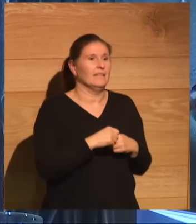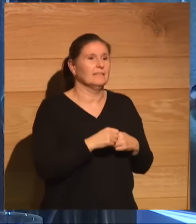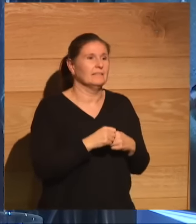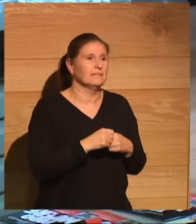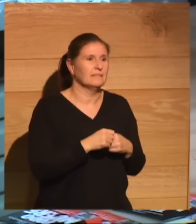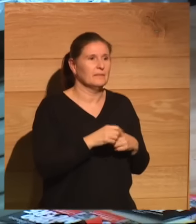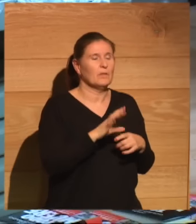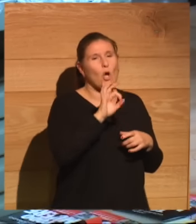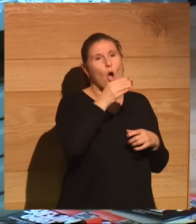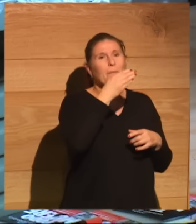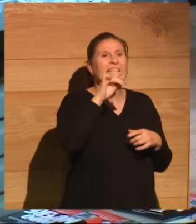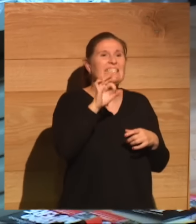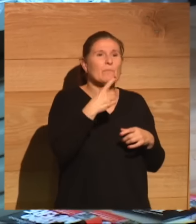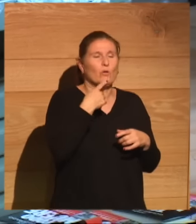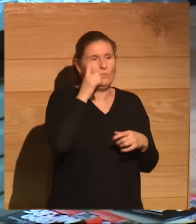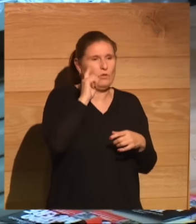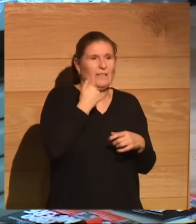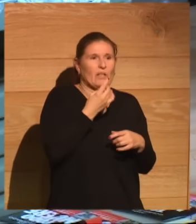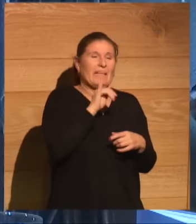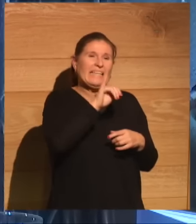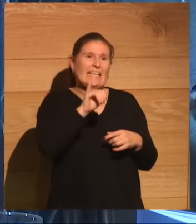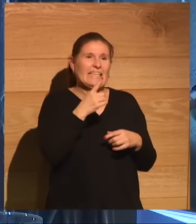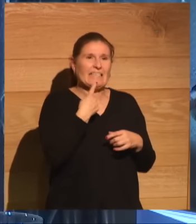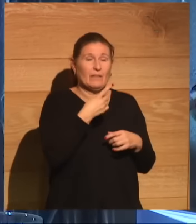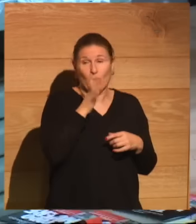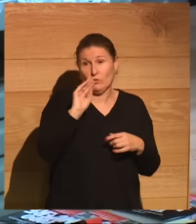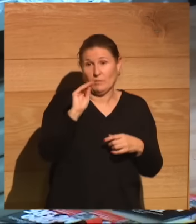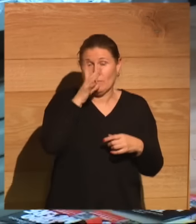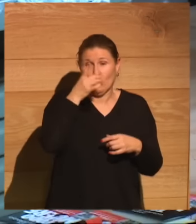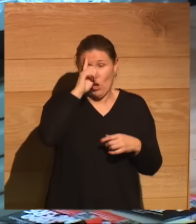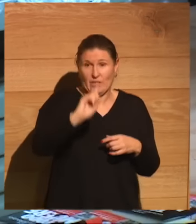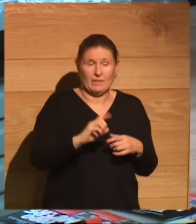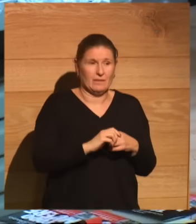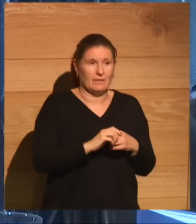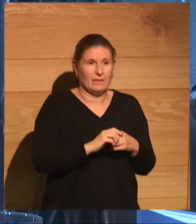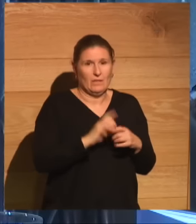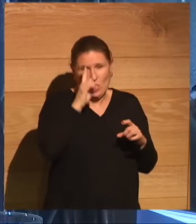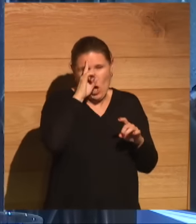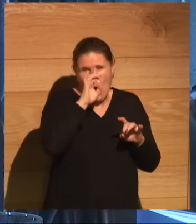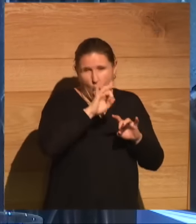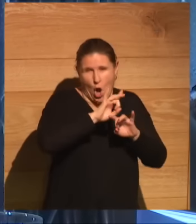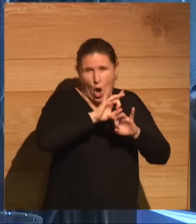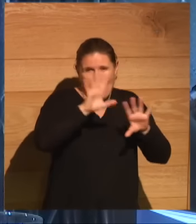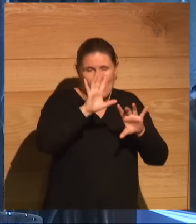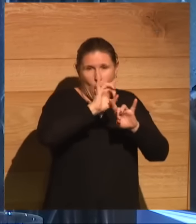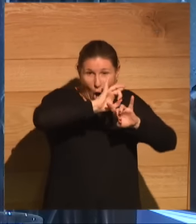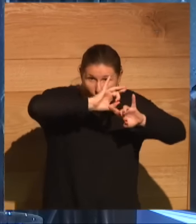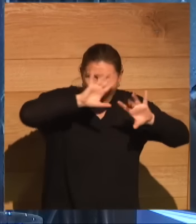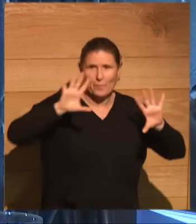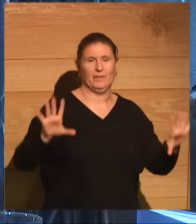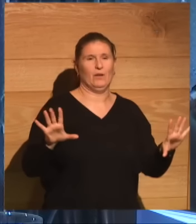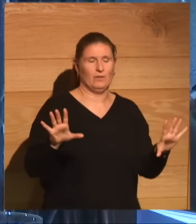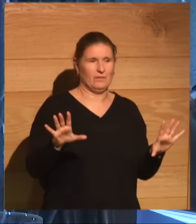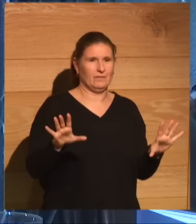sería obvísimos. Pues no lo sé. ¿No hay una doble I? Es que por eso lo he preguntado. Vale, obvísimos. Por motivos muy obvios, esa